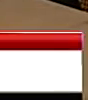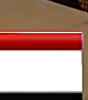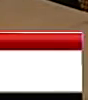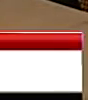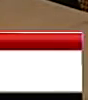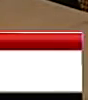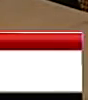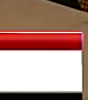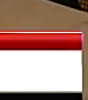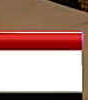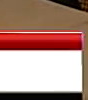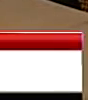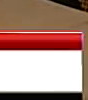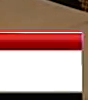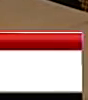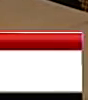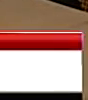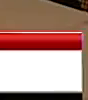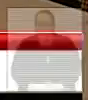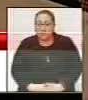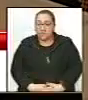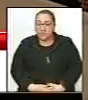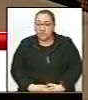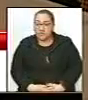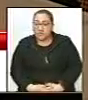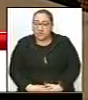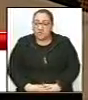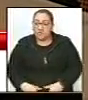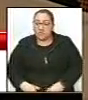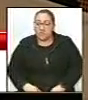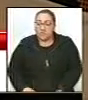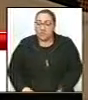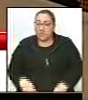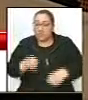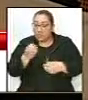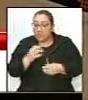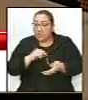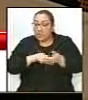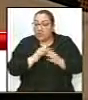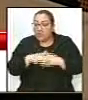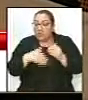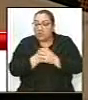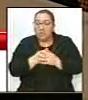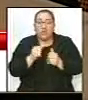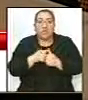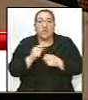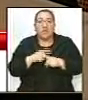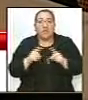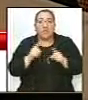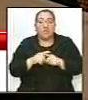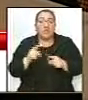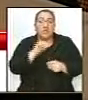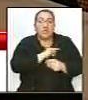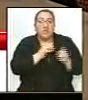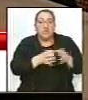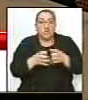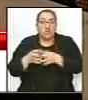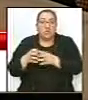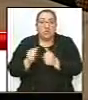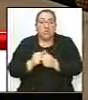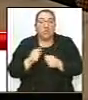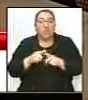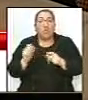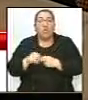y formalizar más MIPES, o de incentivar quizás desde la desde el Ministerio del Sector, como lo hacen en